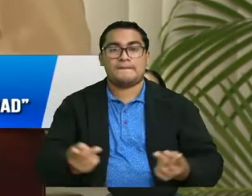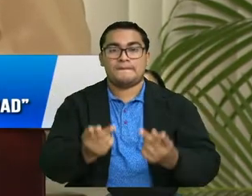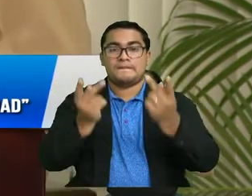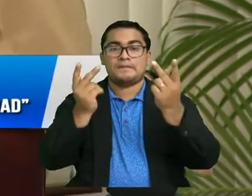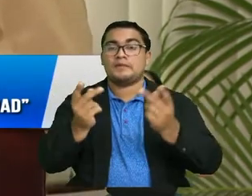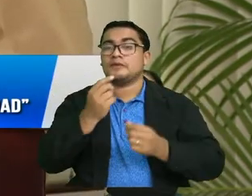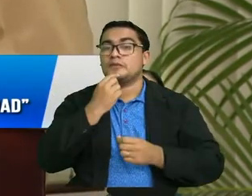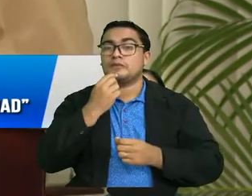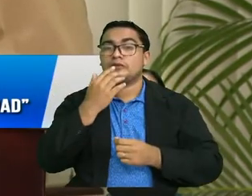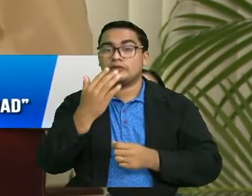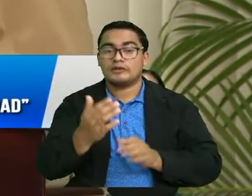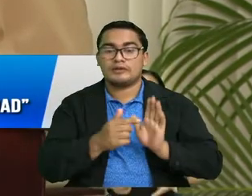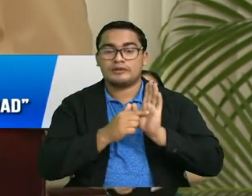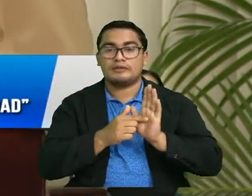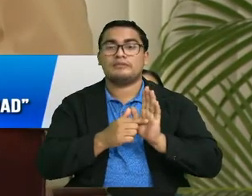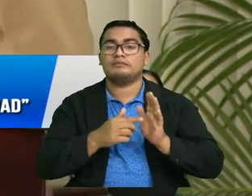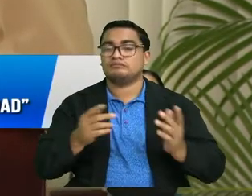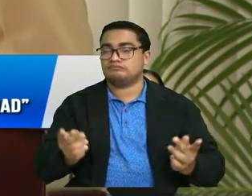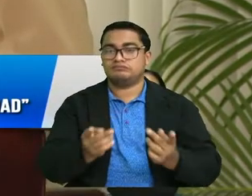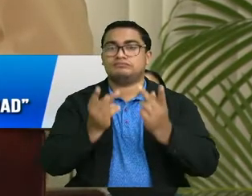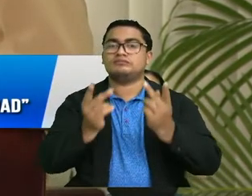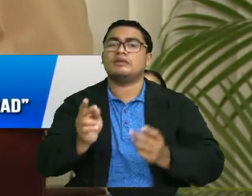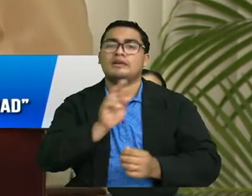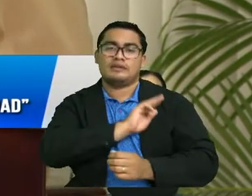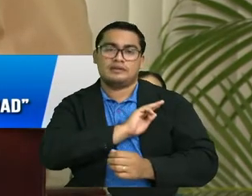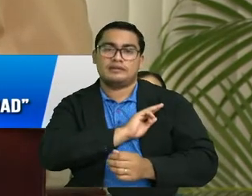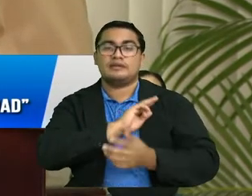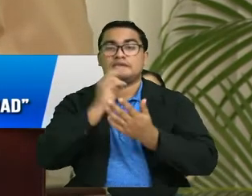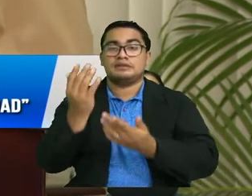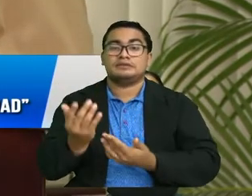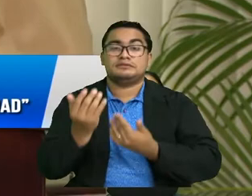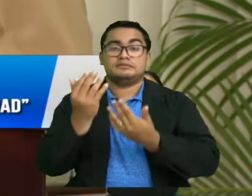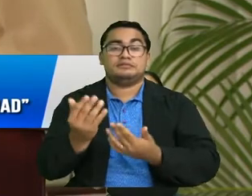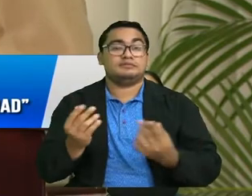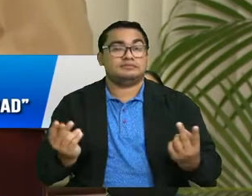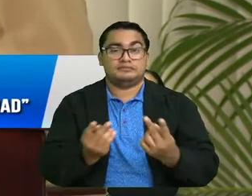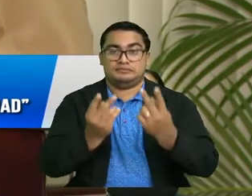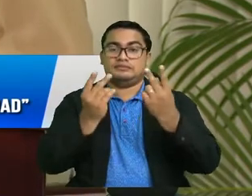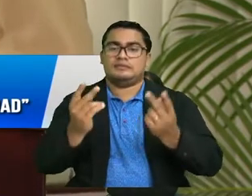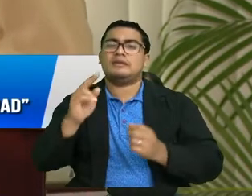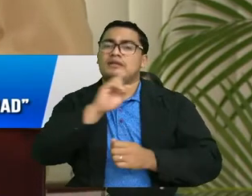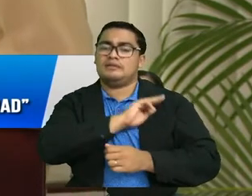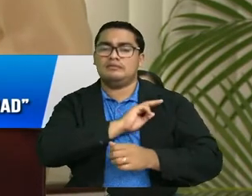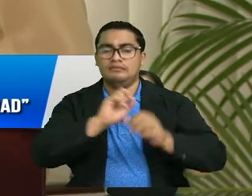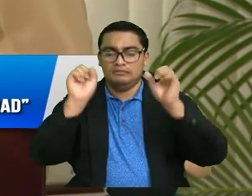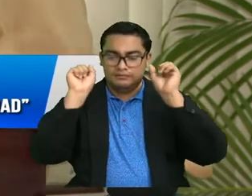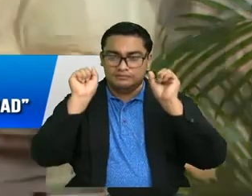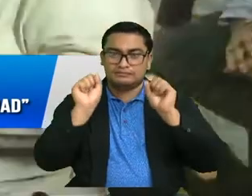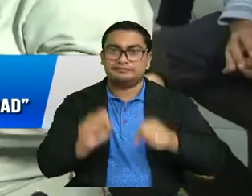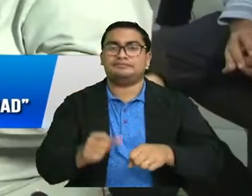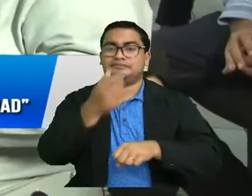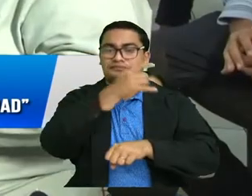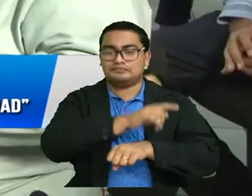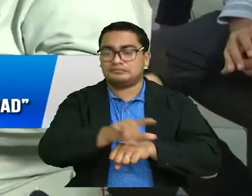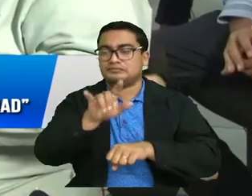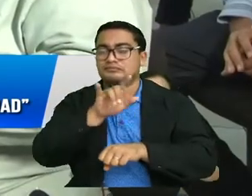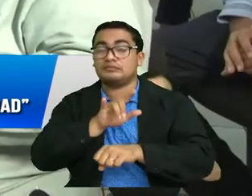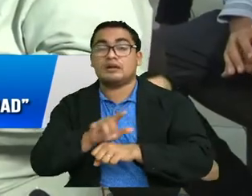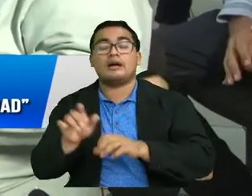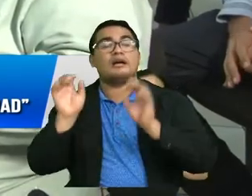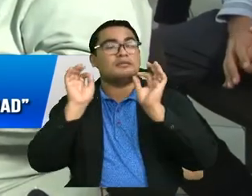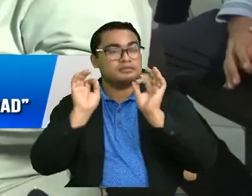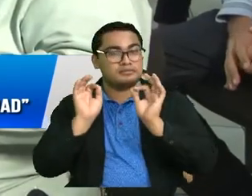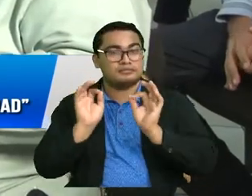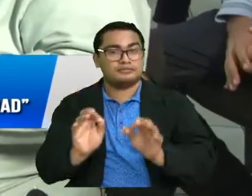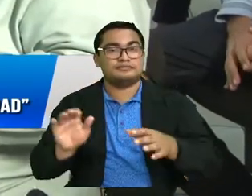cuando hay vida, hay esperanza. Cuando hay vida, hay posibilidad de buscar, encontrar y